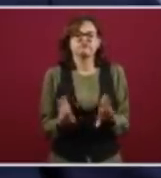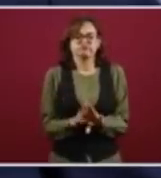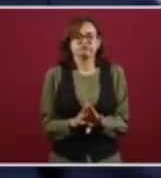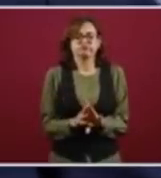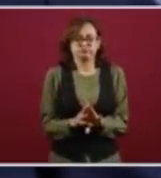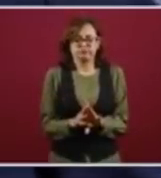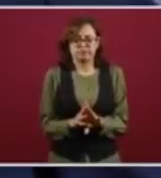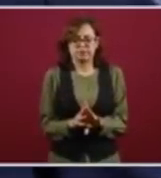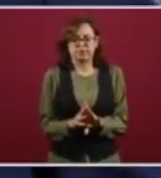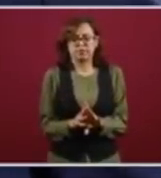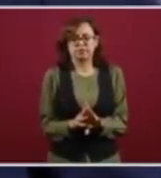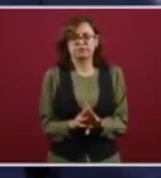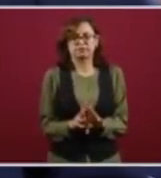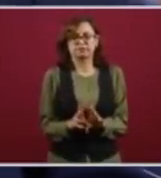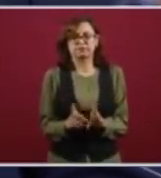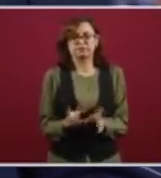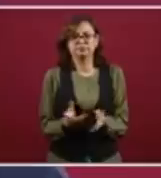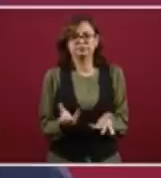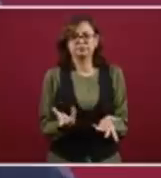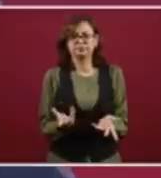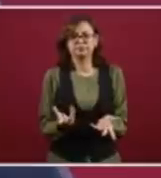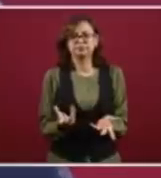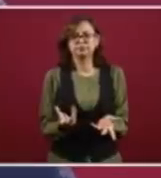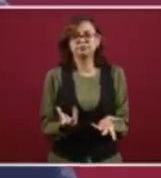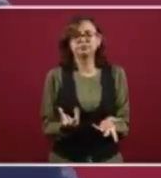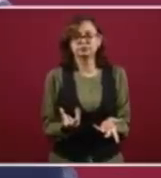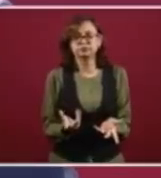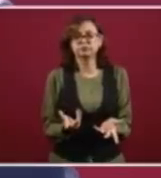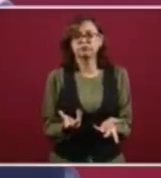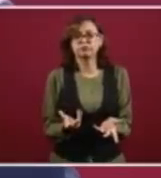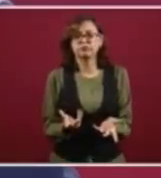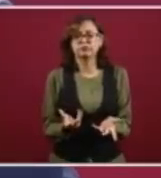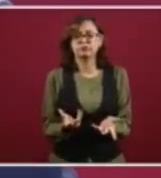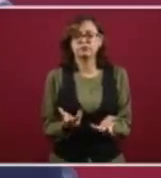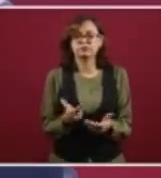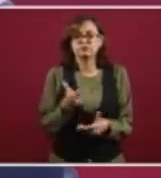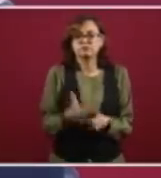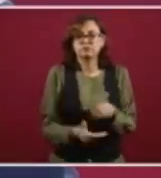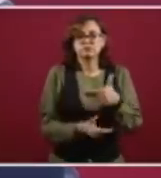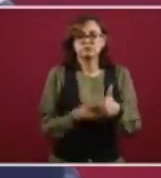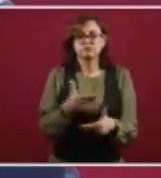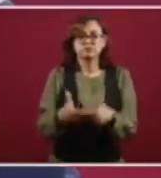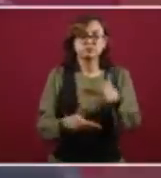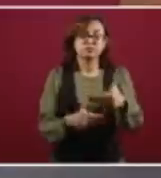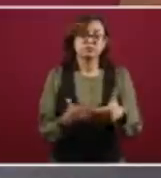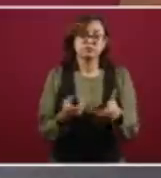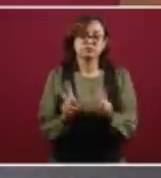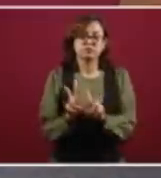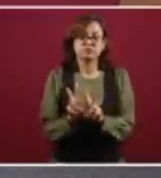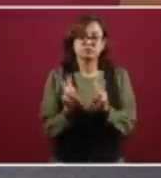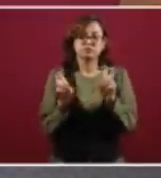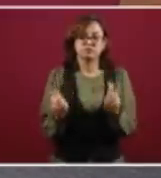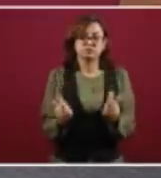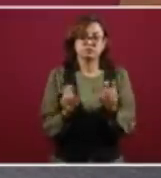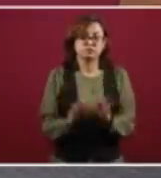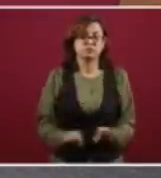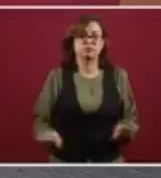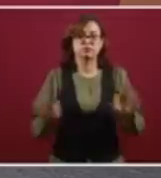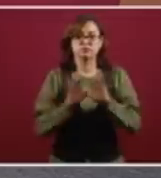sea, cómo estamos en esto que tanto le importa a los